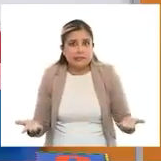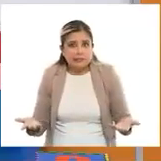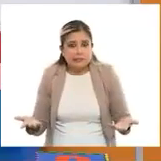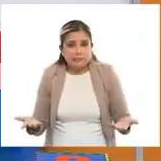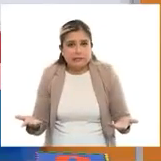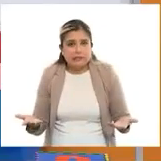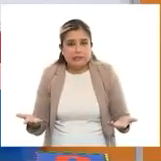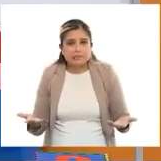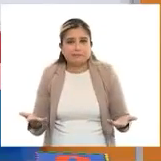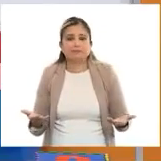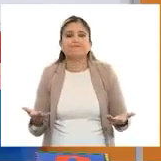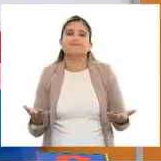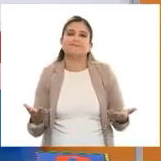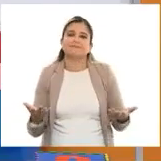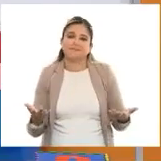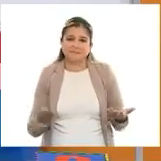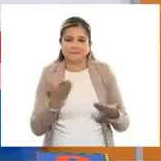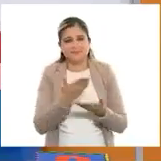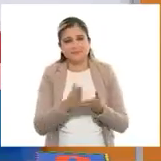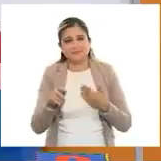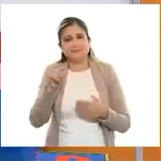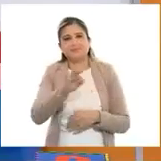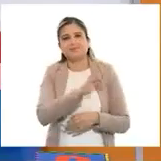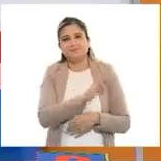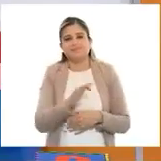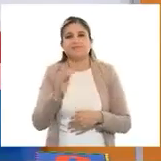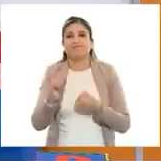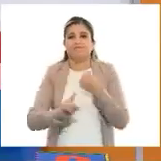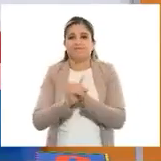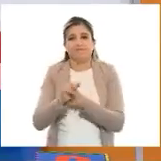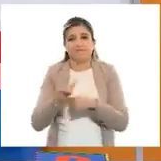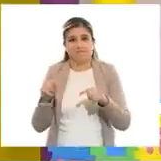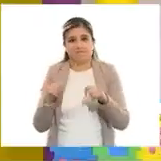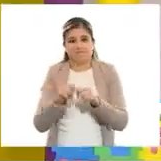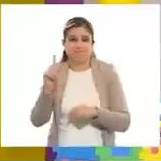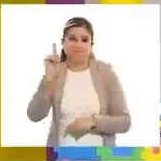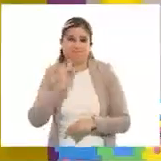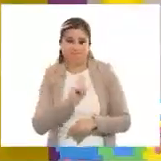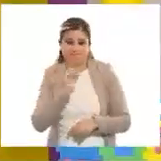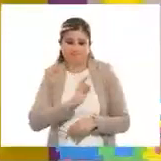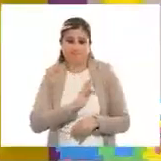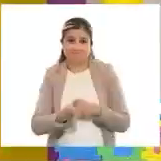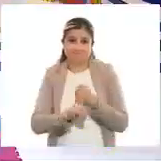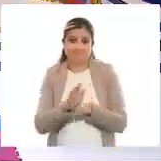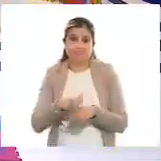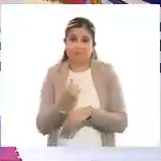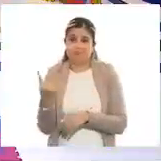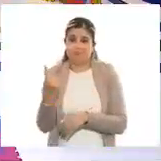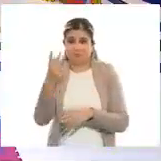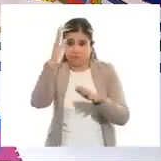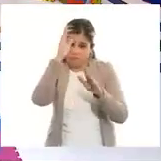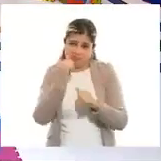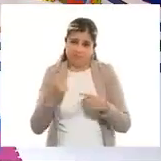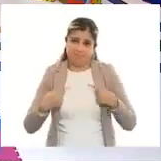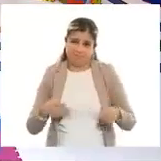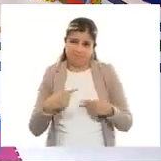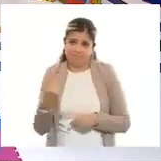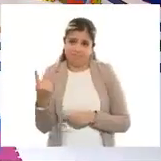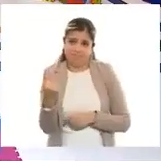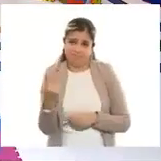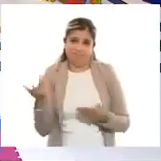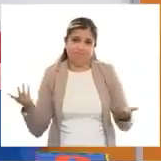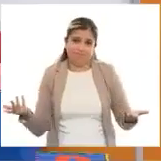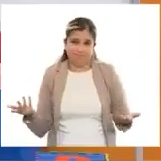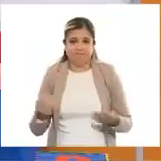razón. Además de que puede tener un conflicto con su tía. Ah, claro que sí. Porque fue un acuerdo de dos personas. Ya pusiste